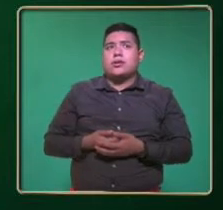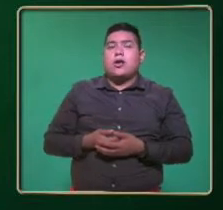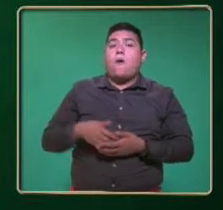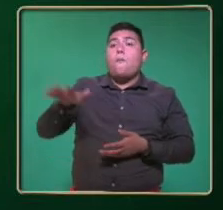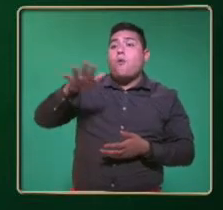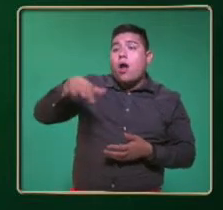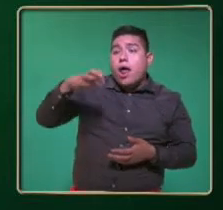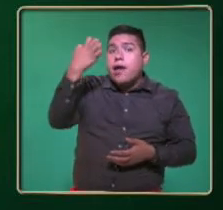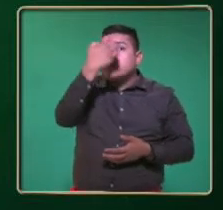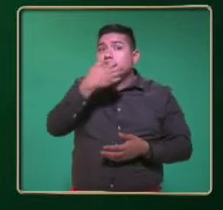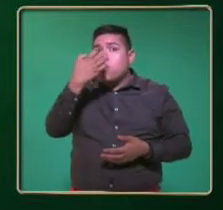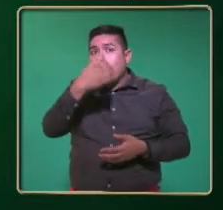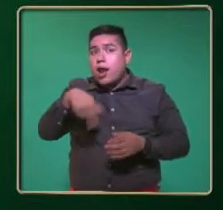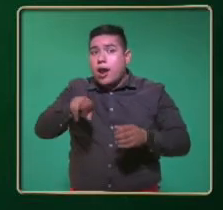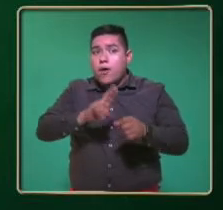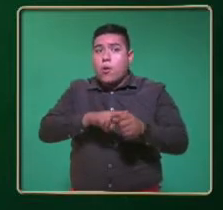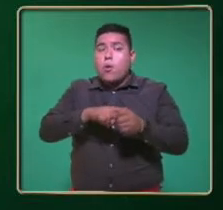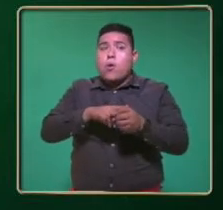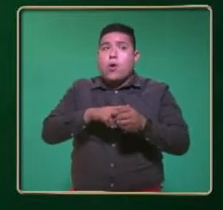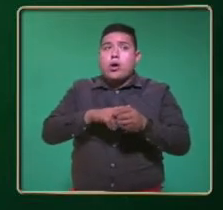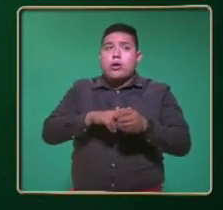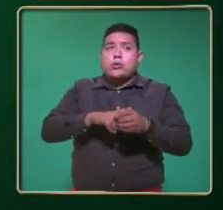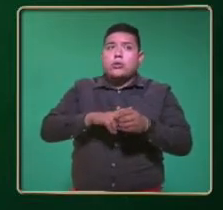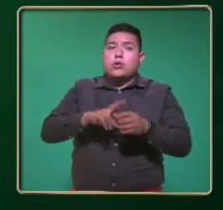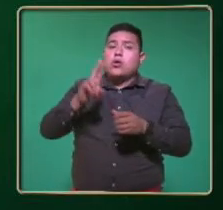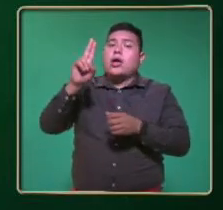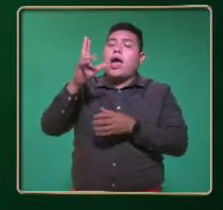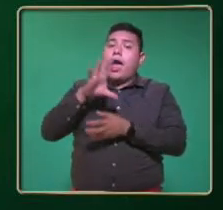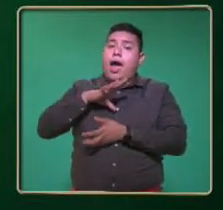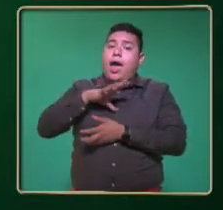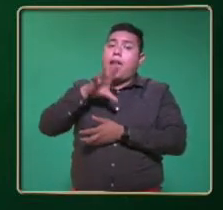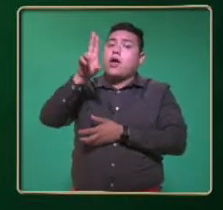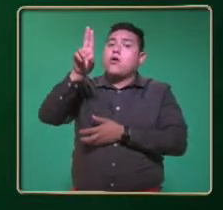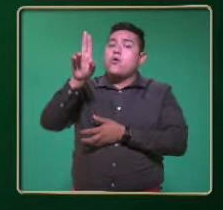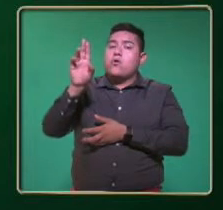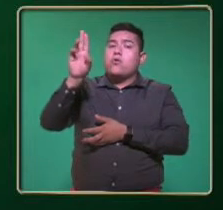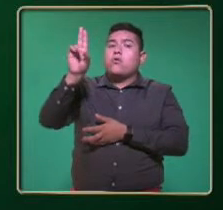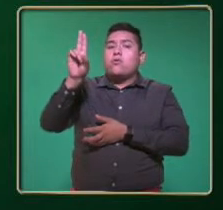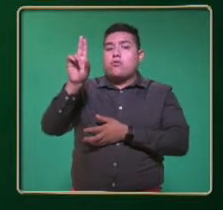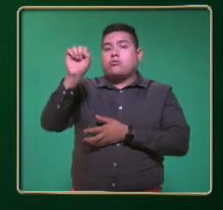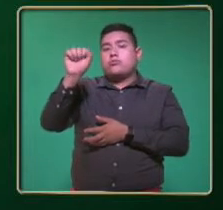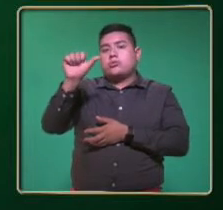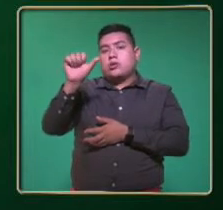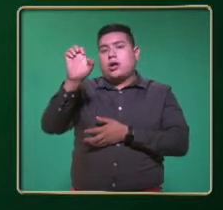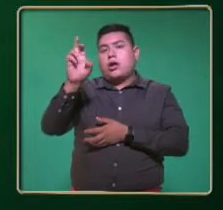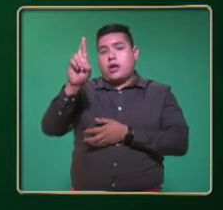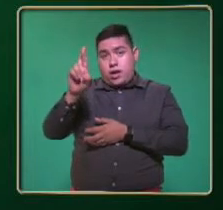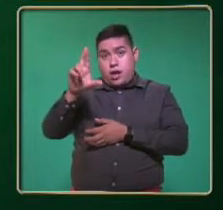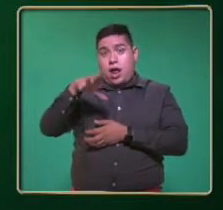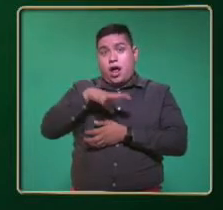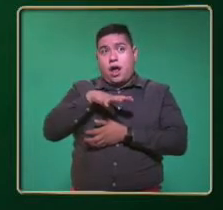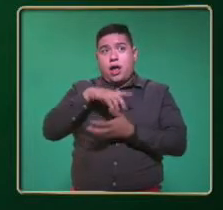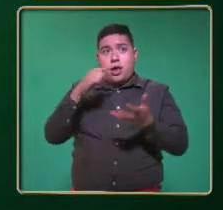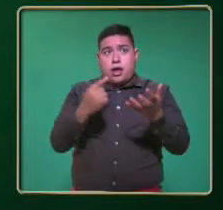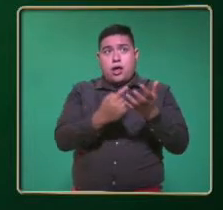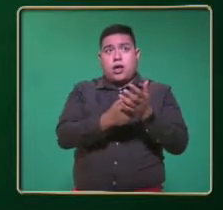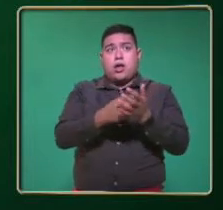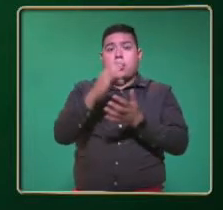regular con recursos de unidades de apoyo. Esto bien pudiera ser una USAER, un